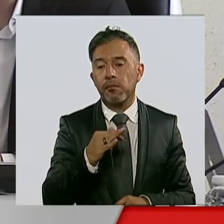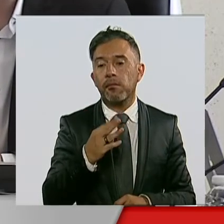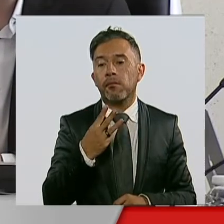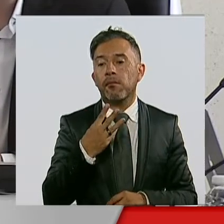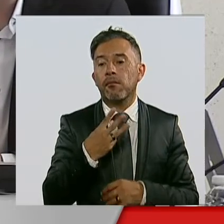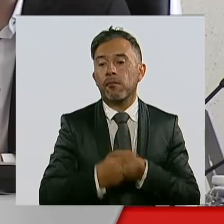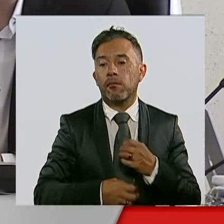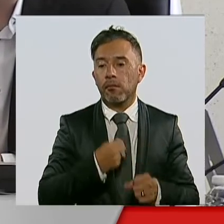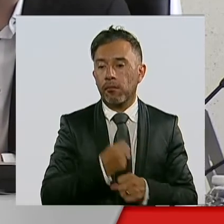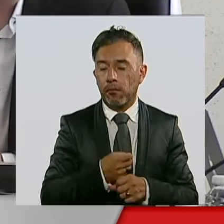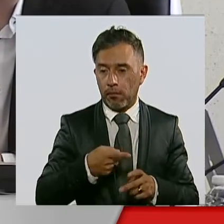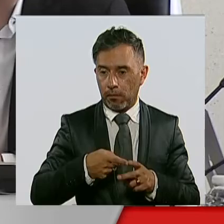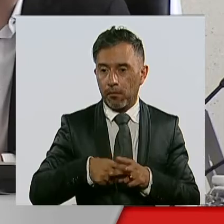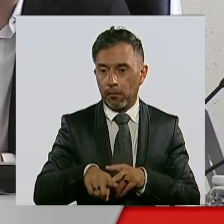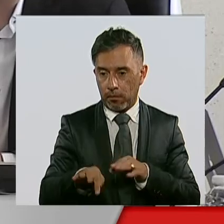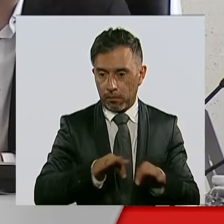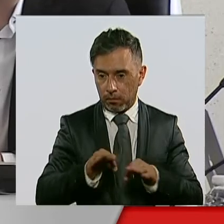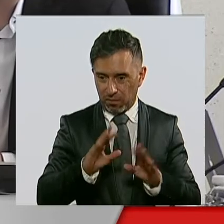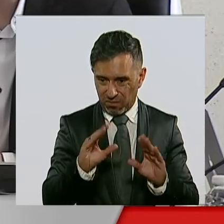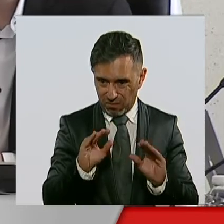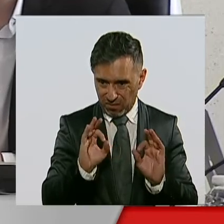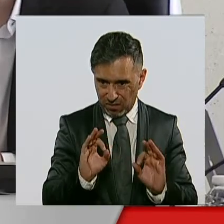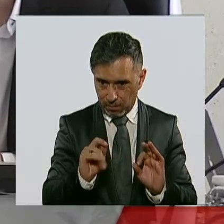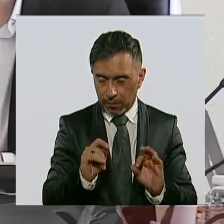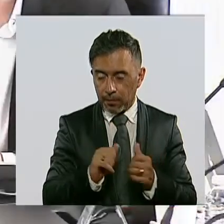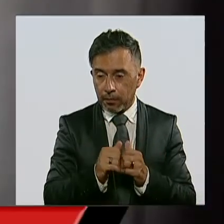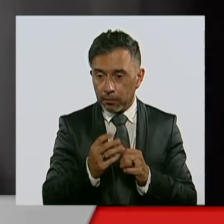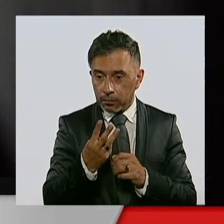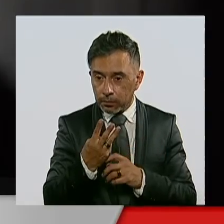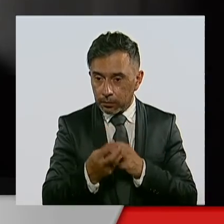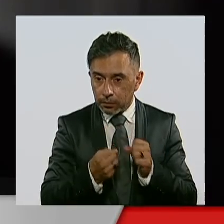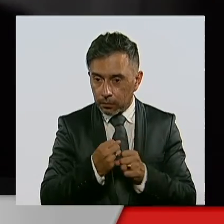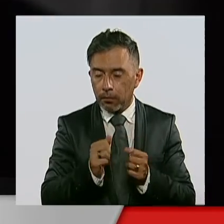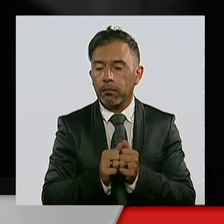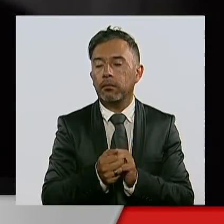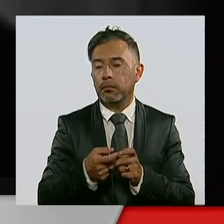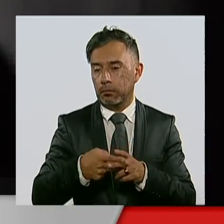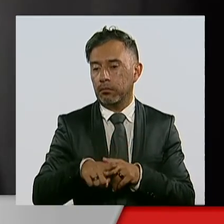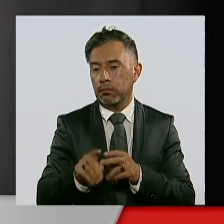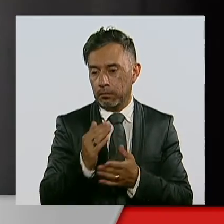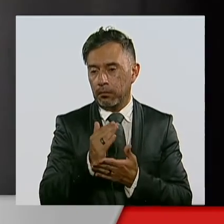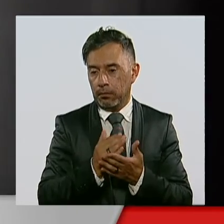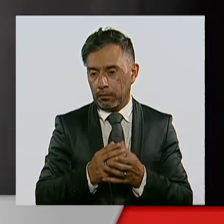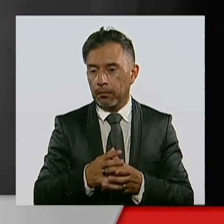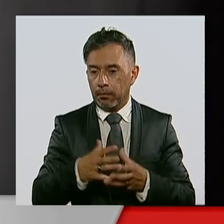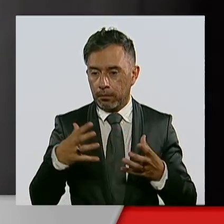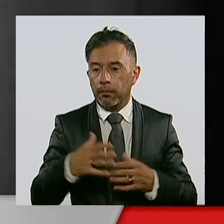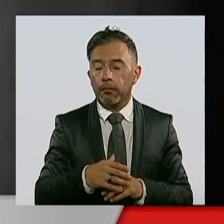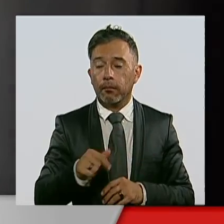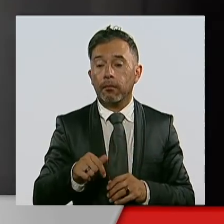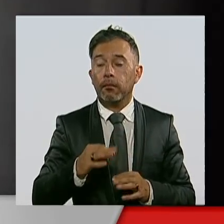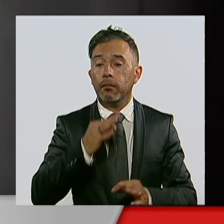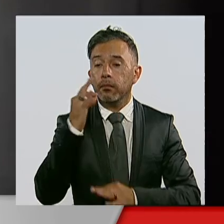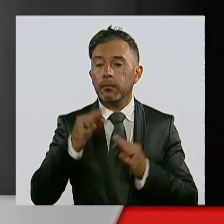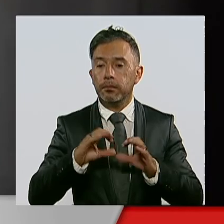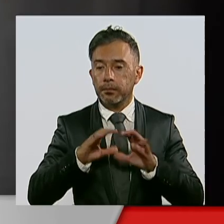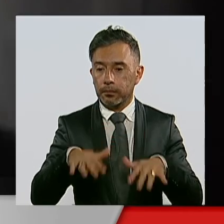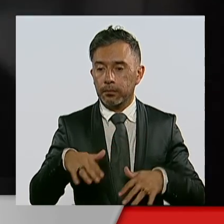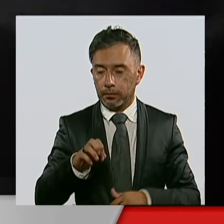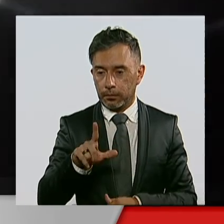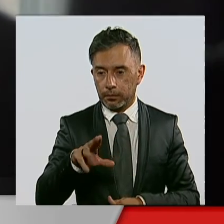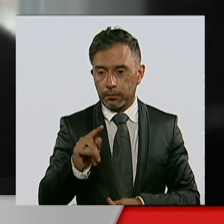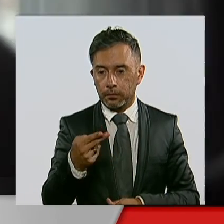de funcionamiento efectivo. Nosotros esperaríamos indicadores ya. Para Noticias del Congreso, Elizabeth Robles.